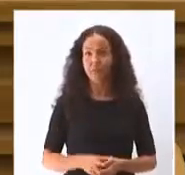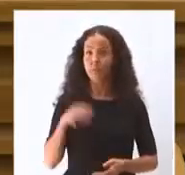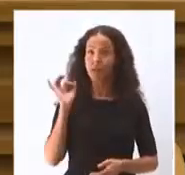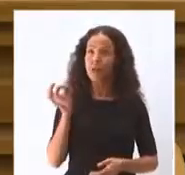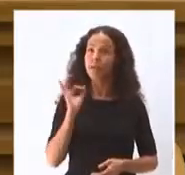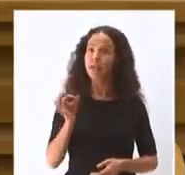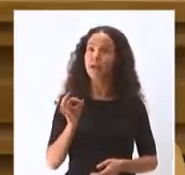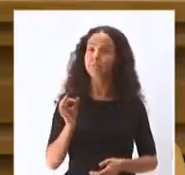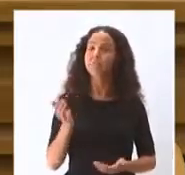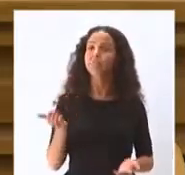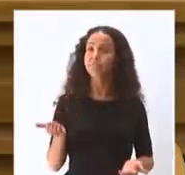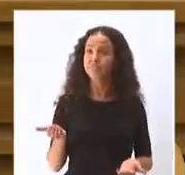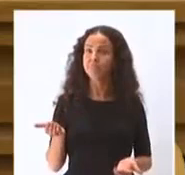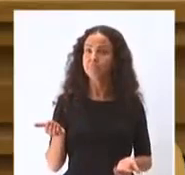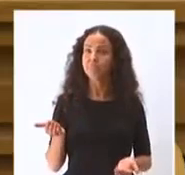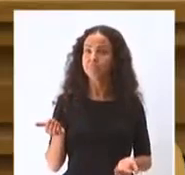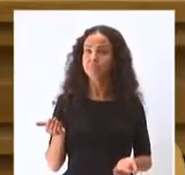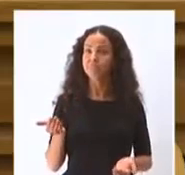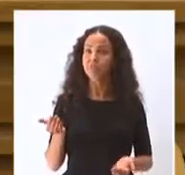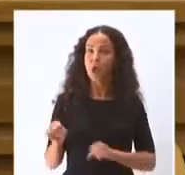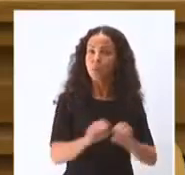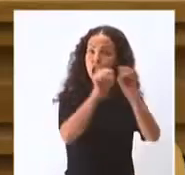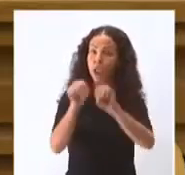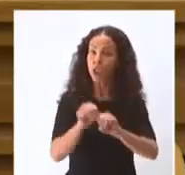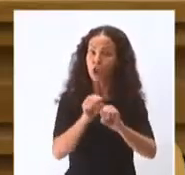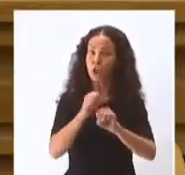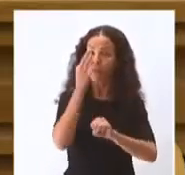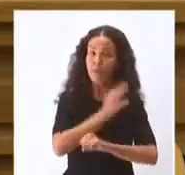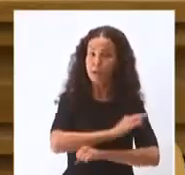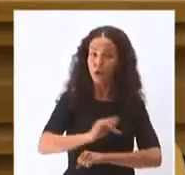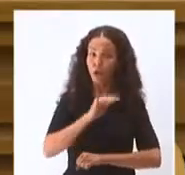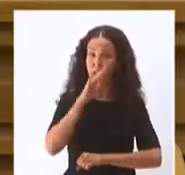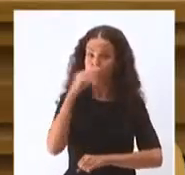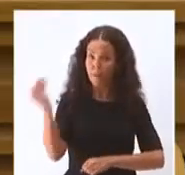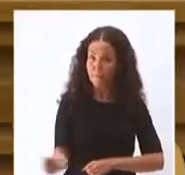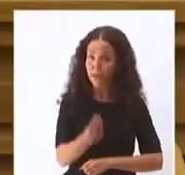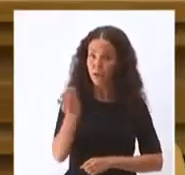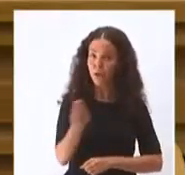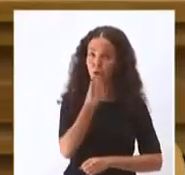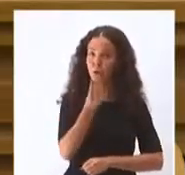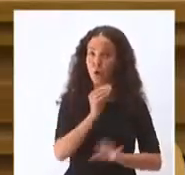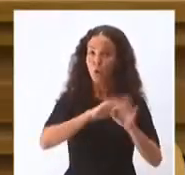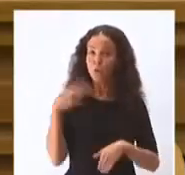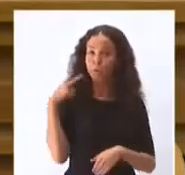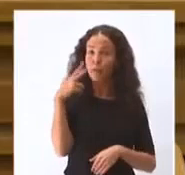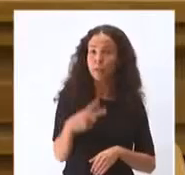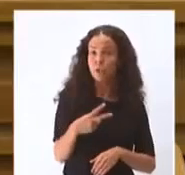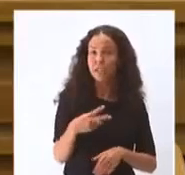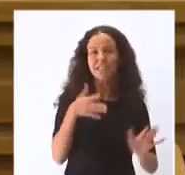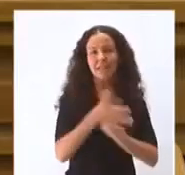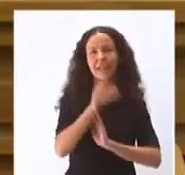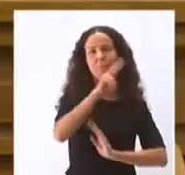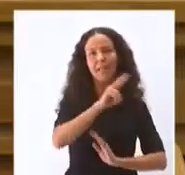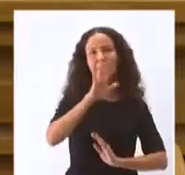que estos refuerzos de protección de menores nos han llevado en los últimos dos años a ampliar un 25%